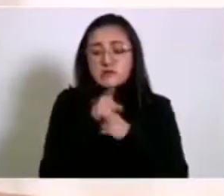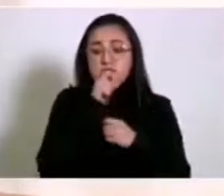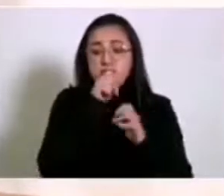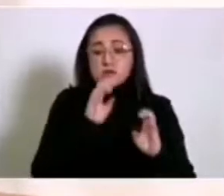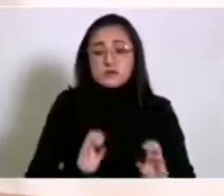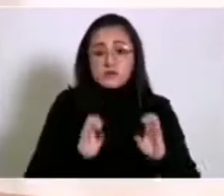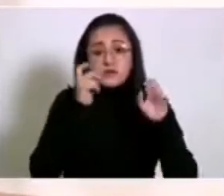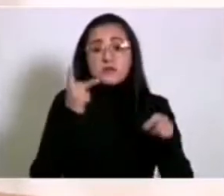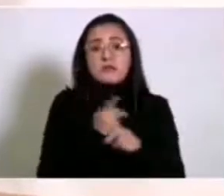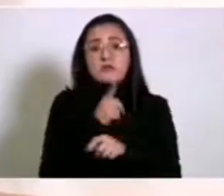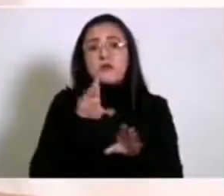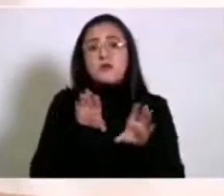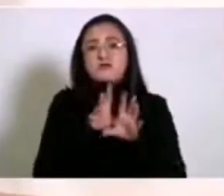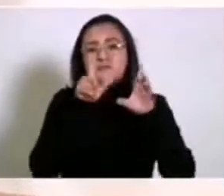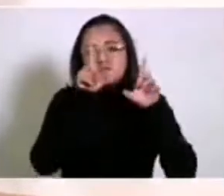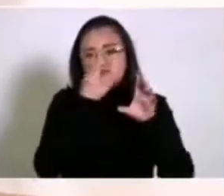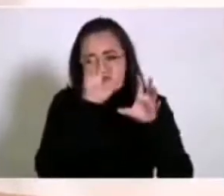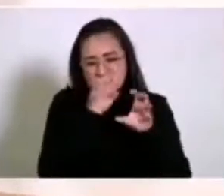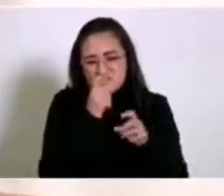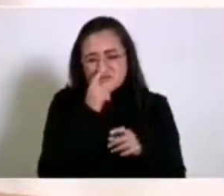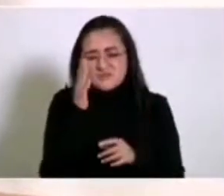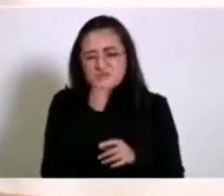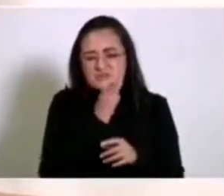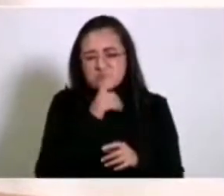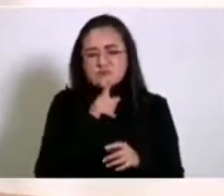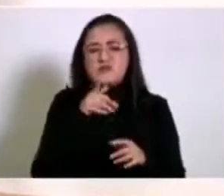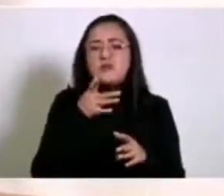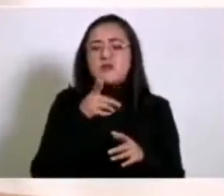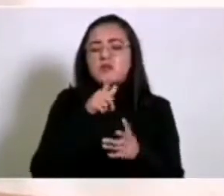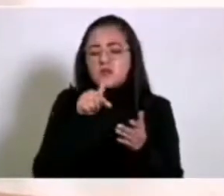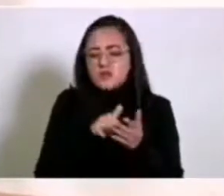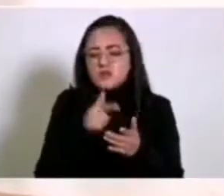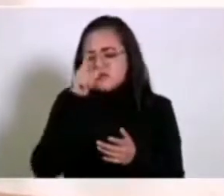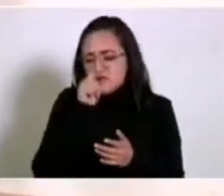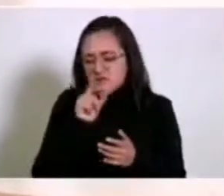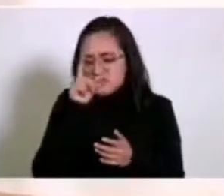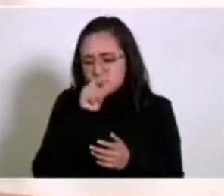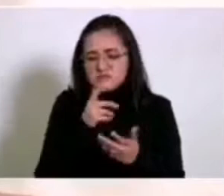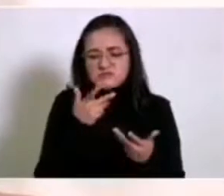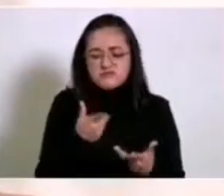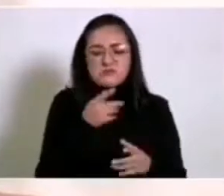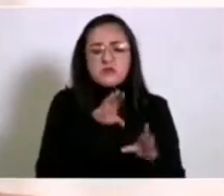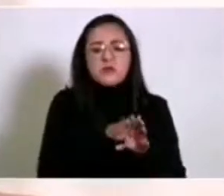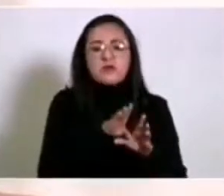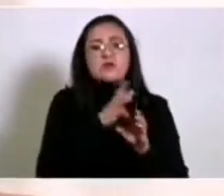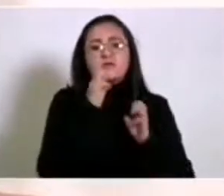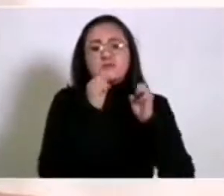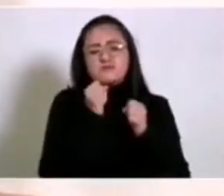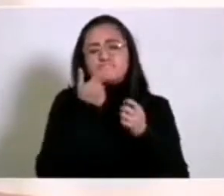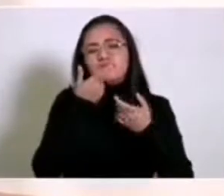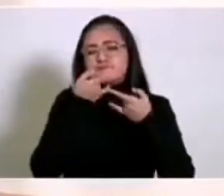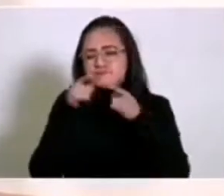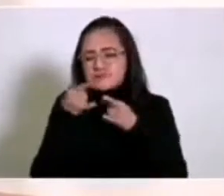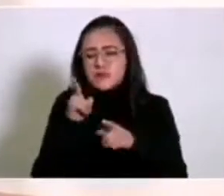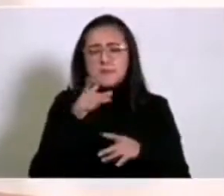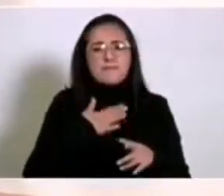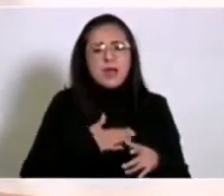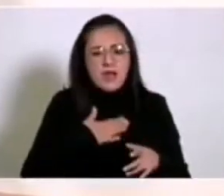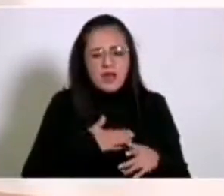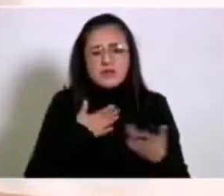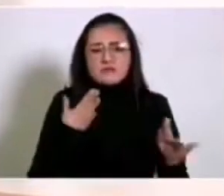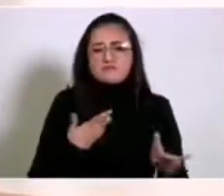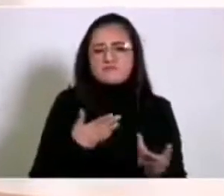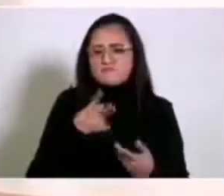presenten humedades y malas instalaciones fallas en la parte hidráulica y sanitaria y obsoletas y